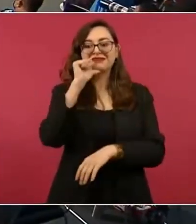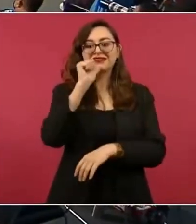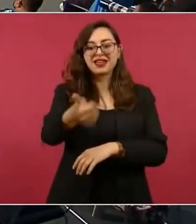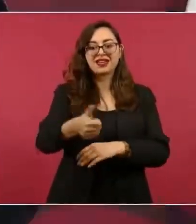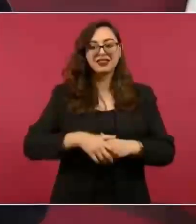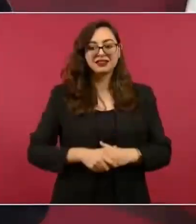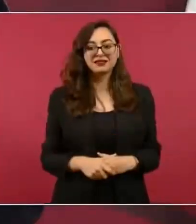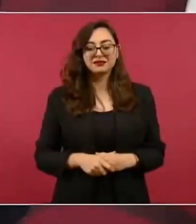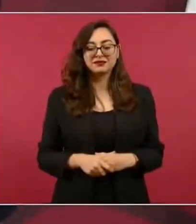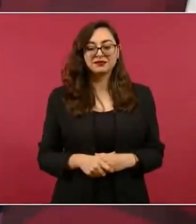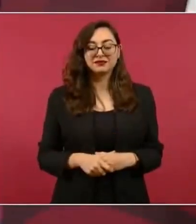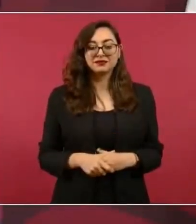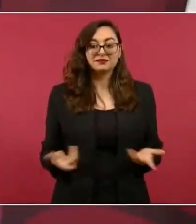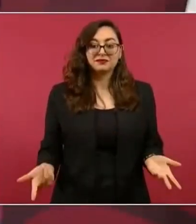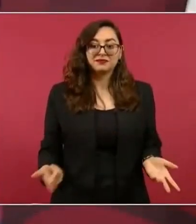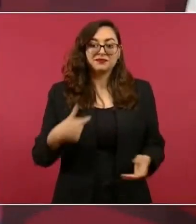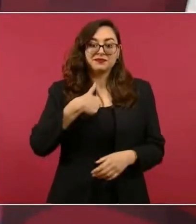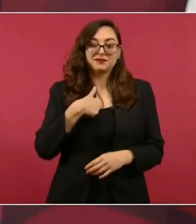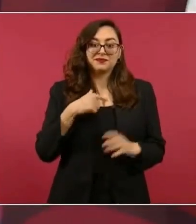Tenía yo que cuidarme